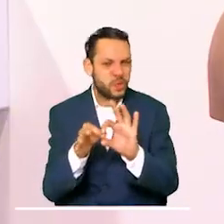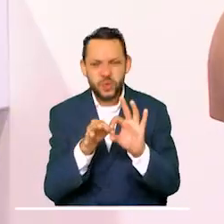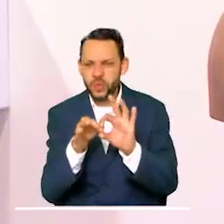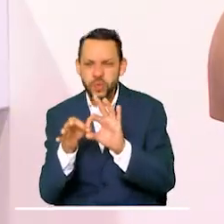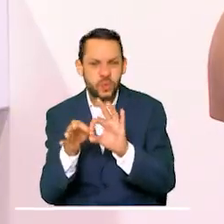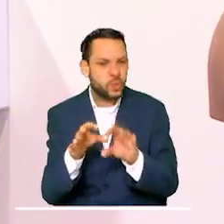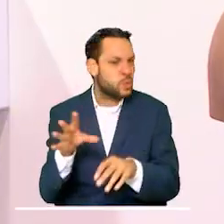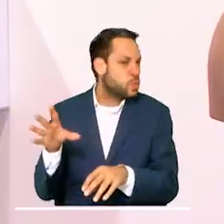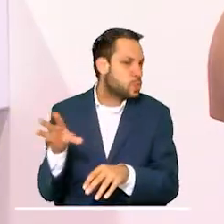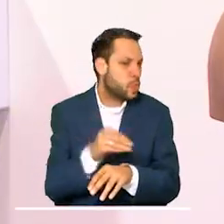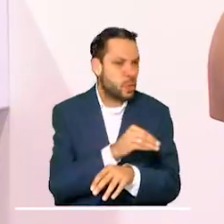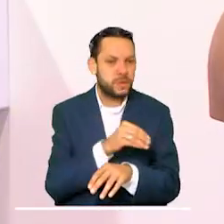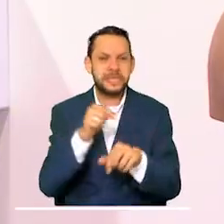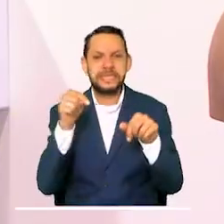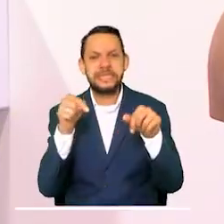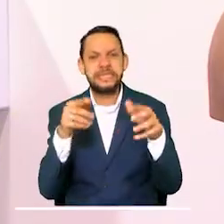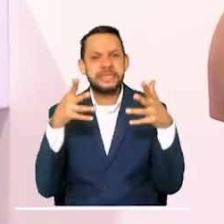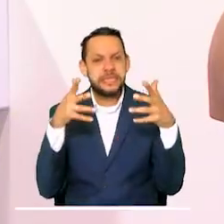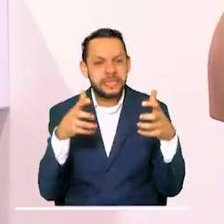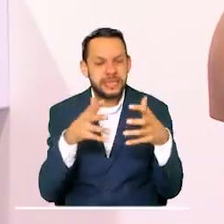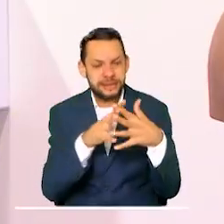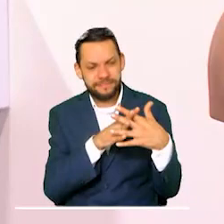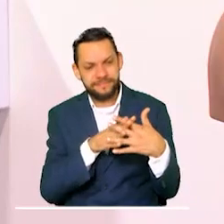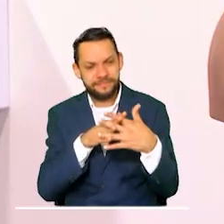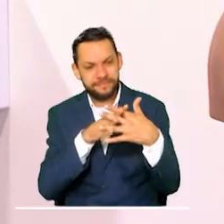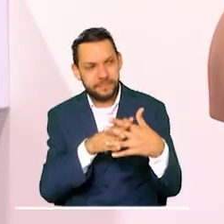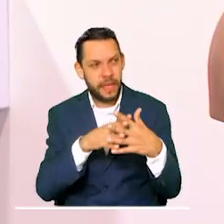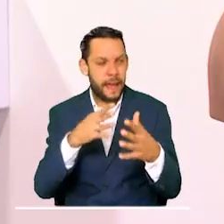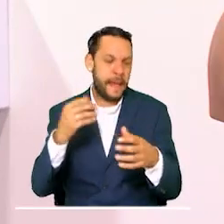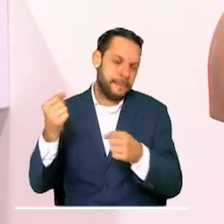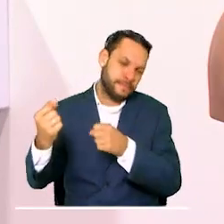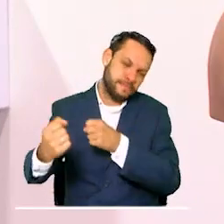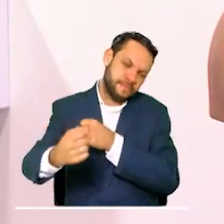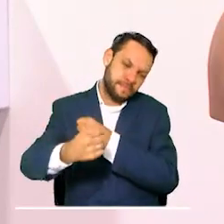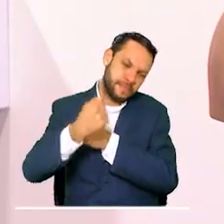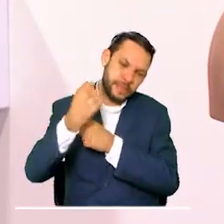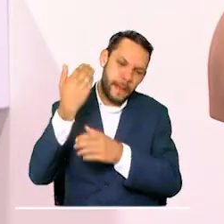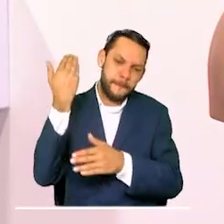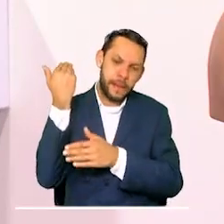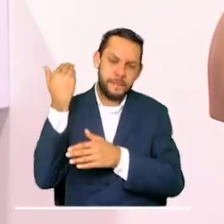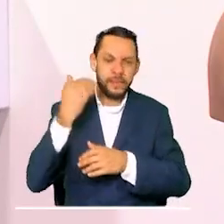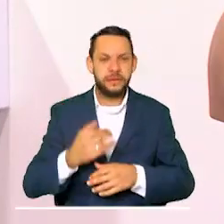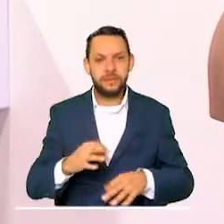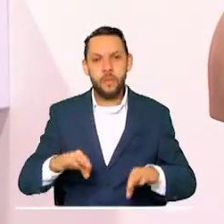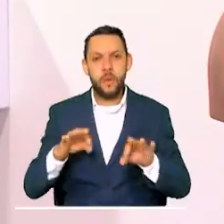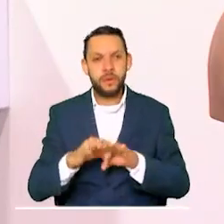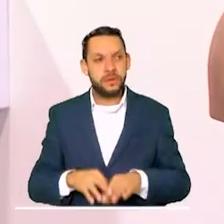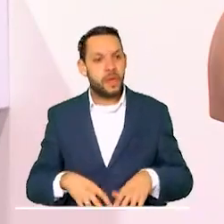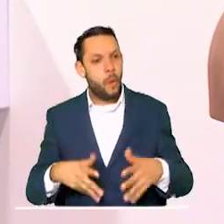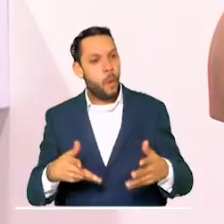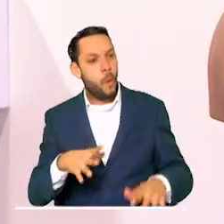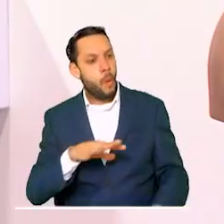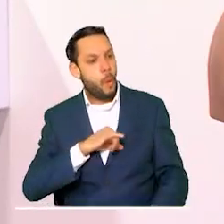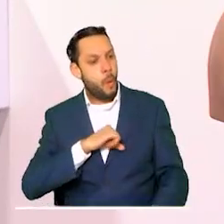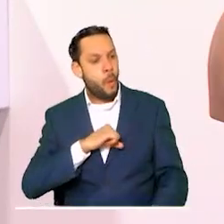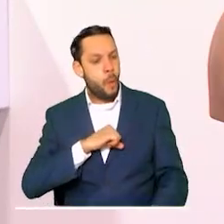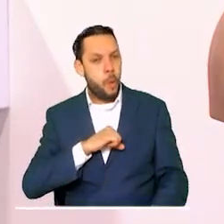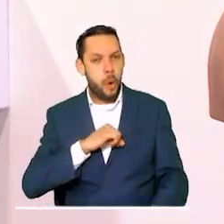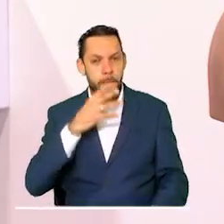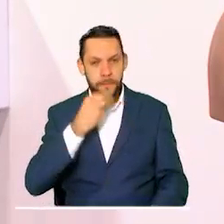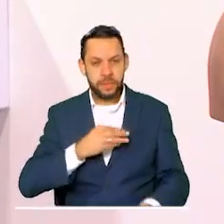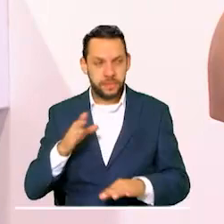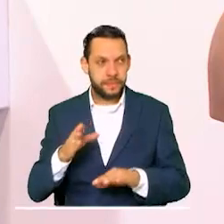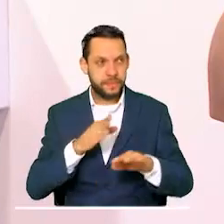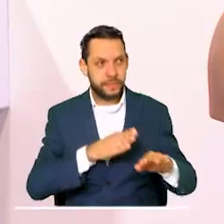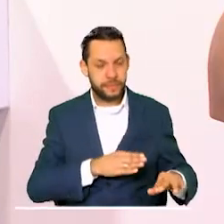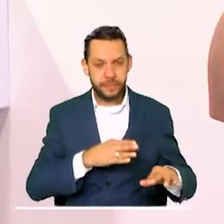la psicóloga de pronto, pero que un médico lo abrace, no están acostumbrados. Y esto es algo muy bonito. Aquí en